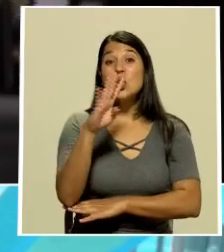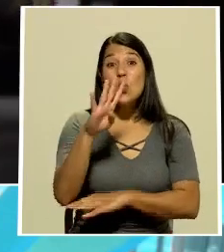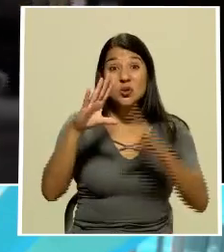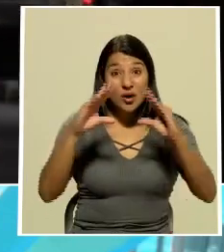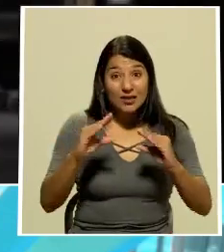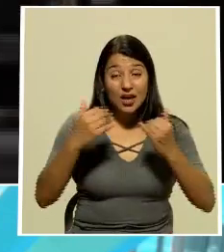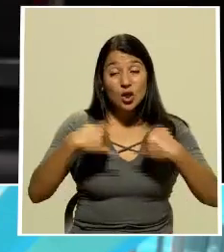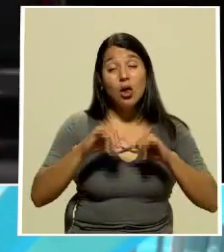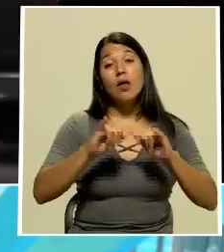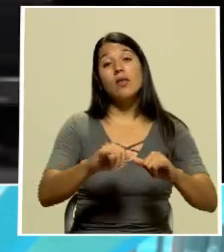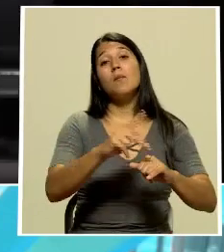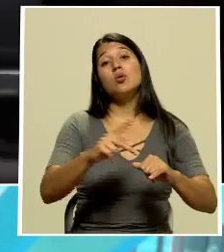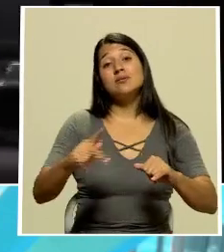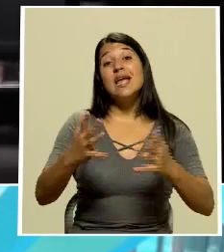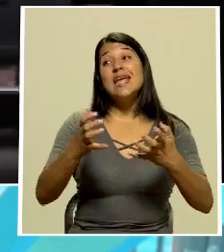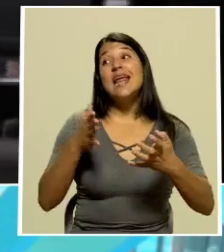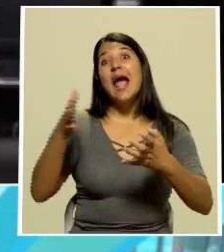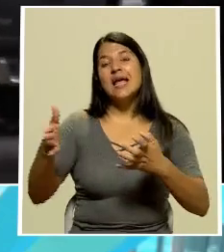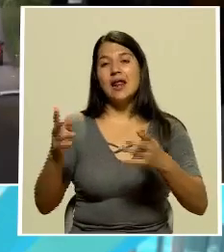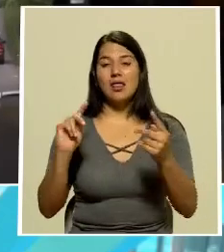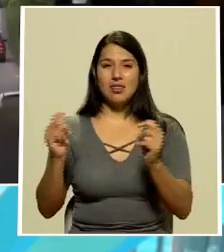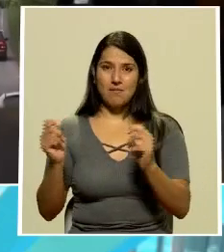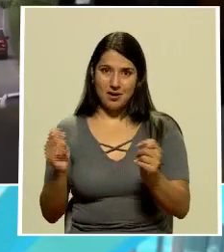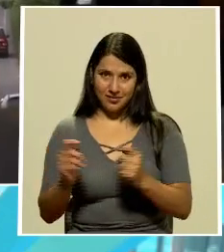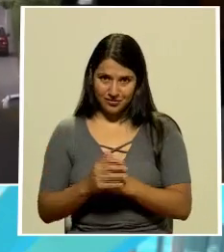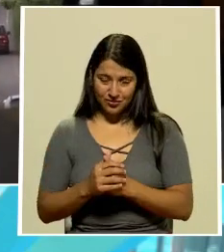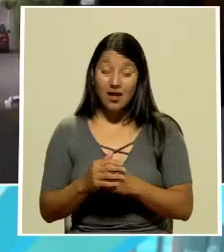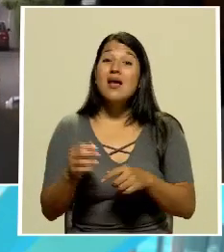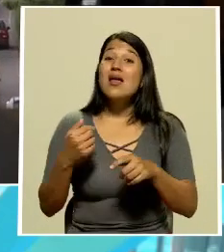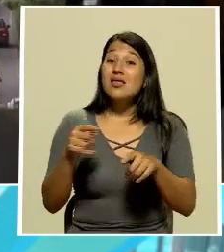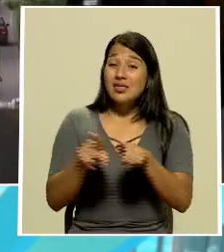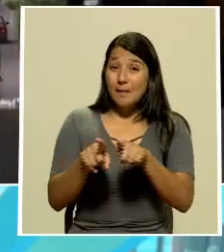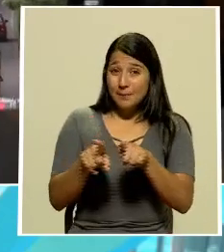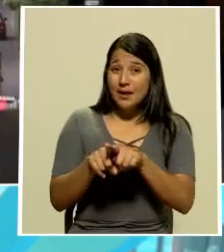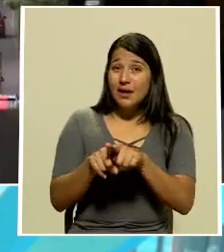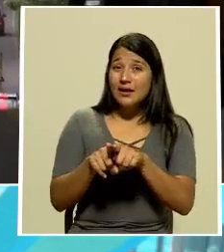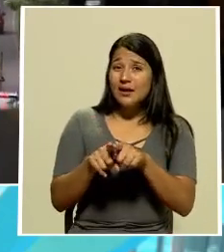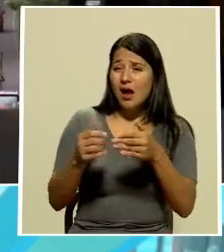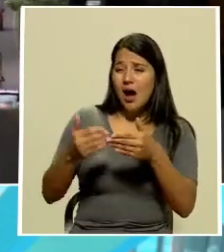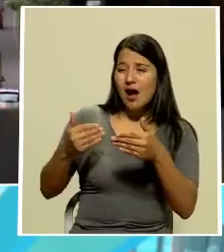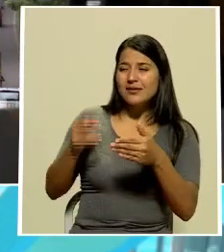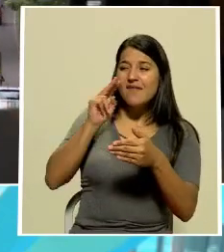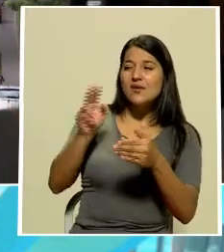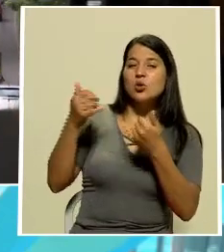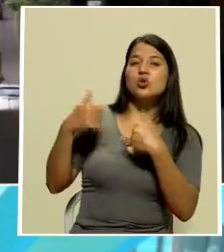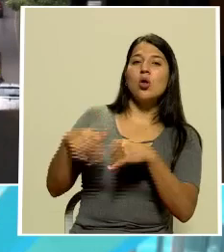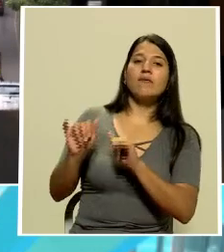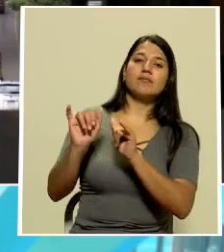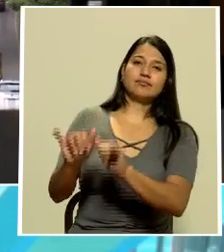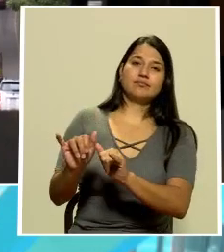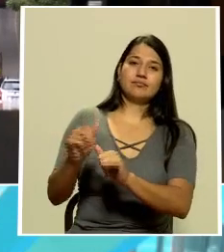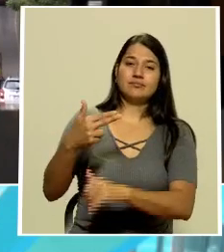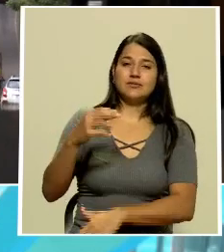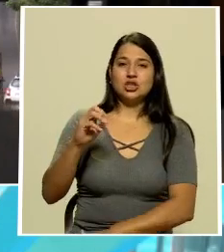Punta Arenas y se dirigían hacia Tamarindo. De hecho, que hace algunas horas también lo vimos que estaba atascado en uno de estos movimientos aquí en el sector de